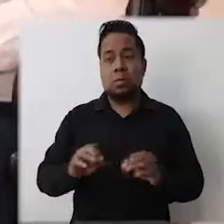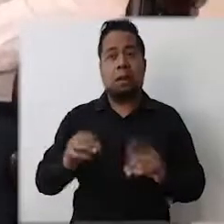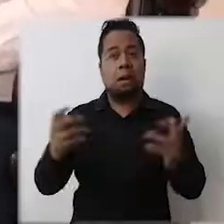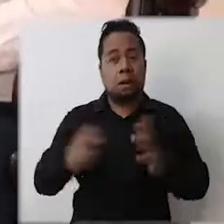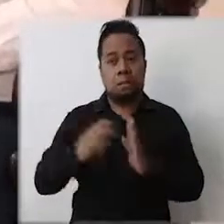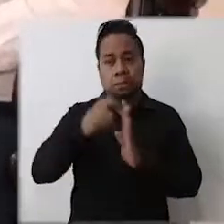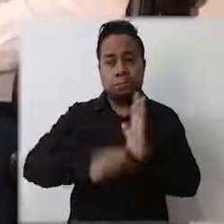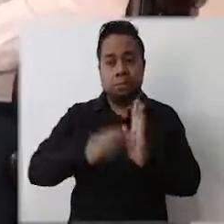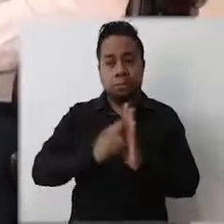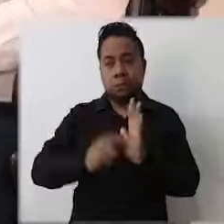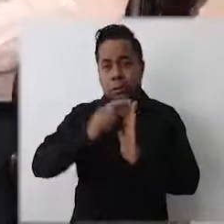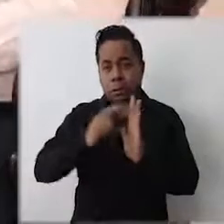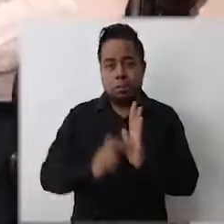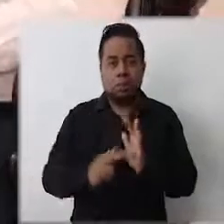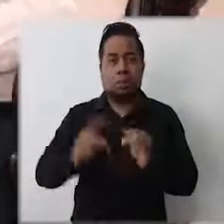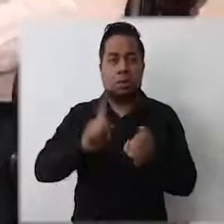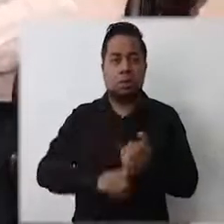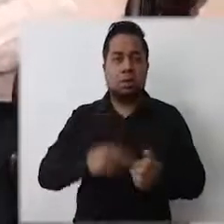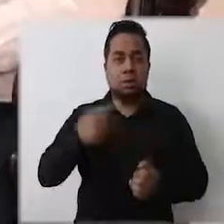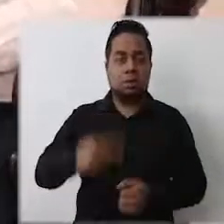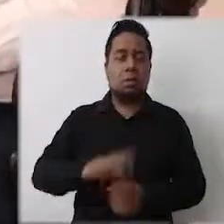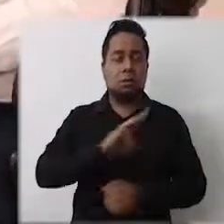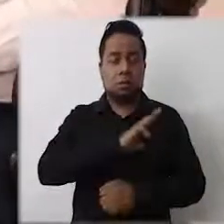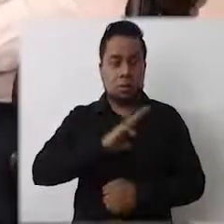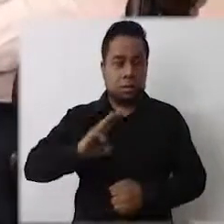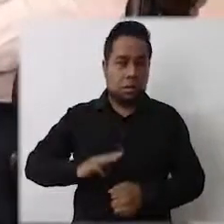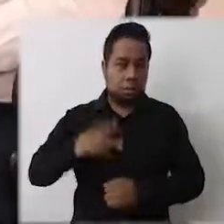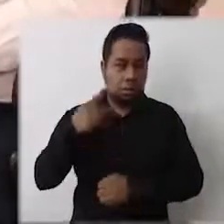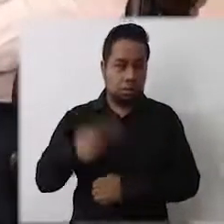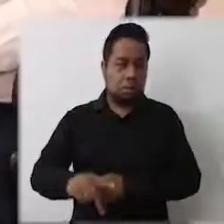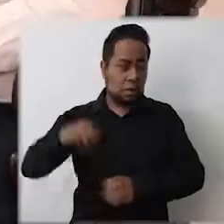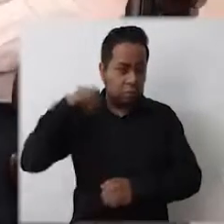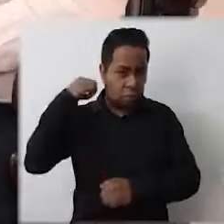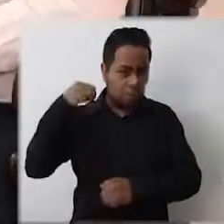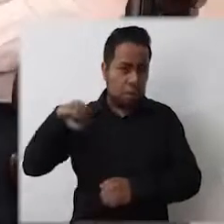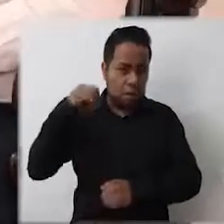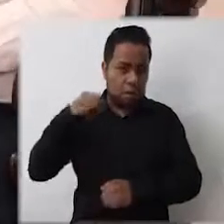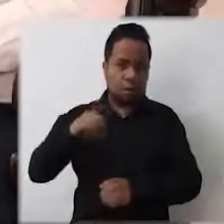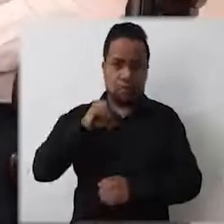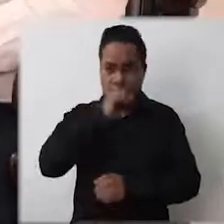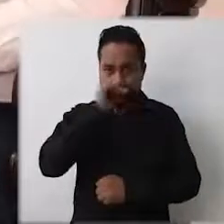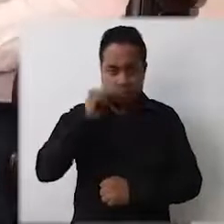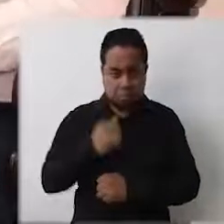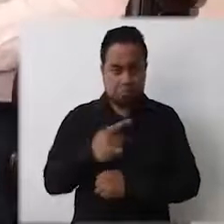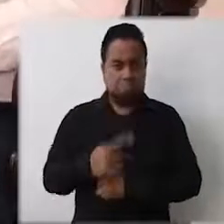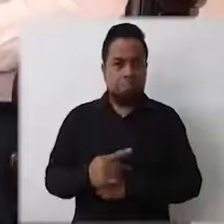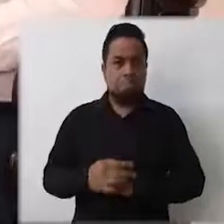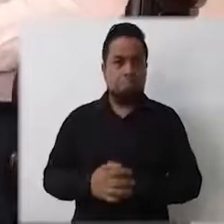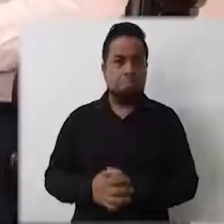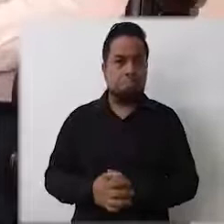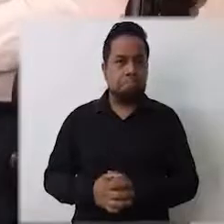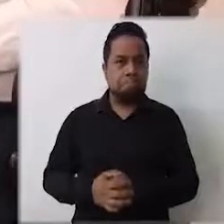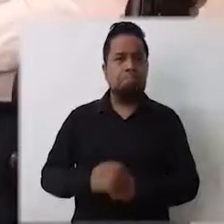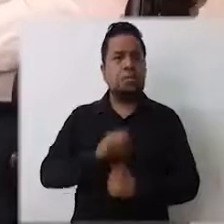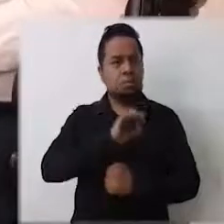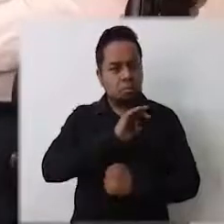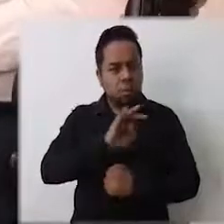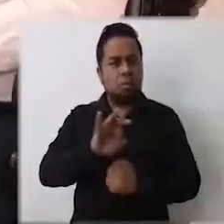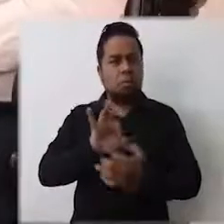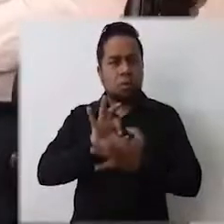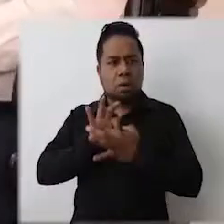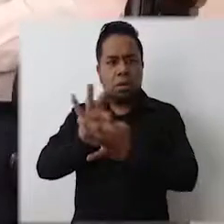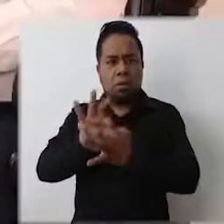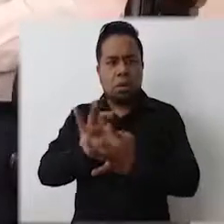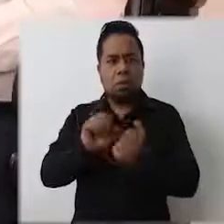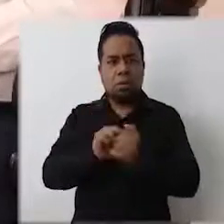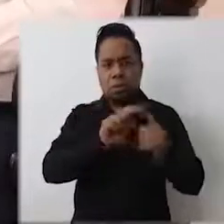con procedimiento reglamentario acorde a la Constitución y a las condiciones de este órgano colegiado, así como